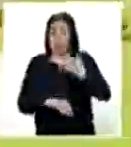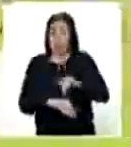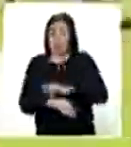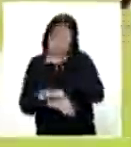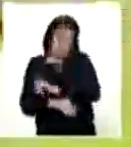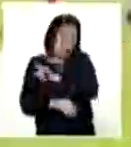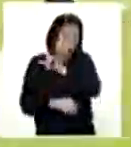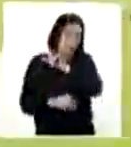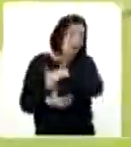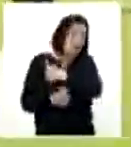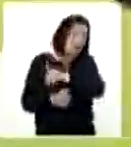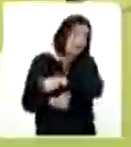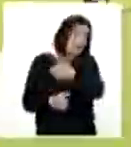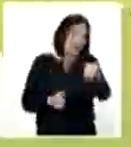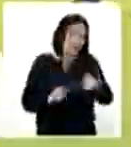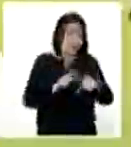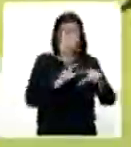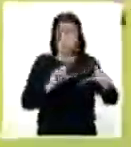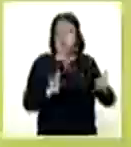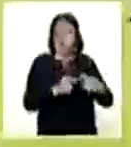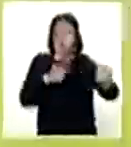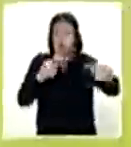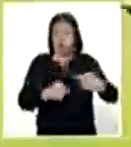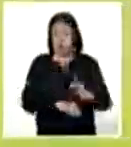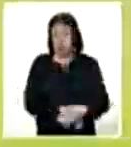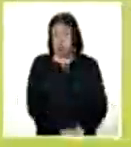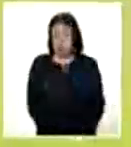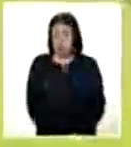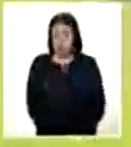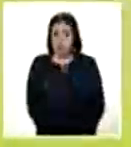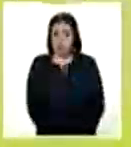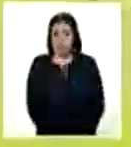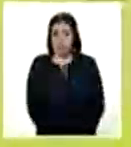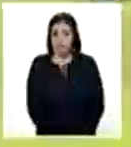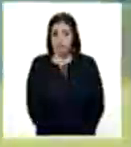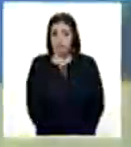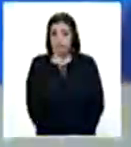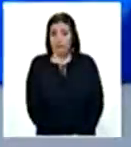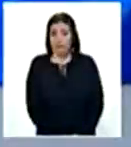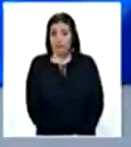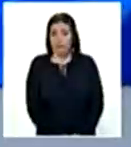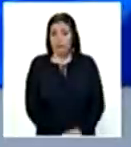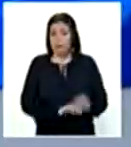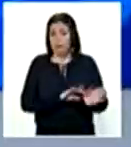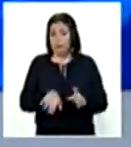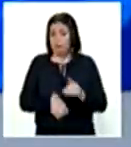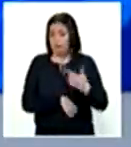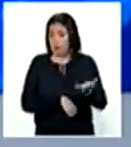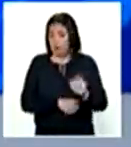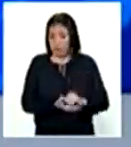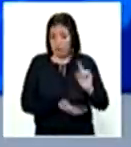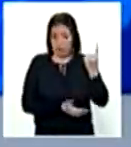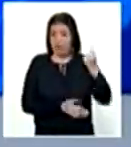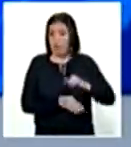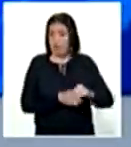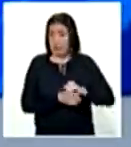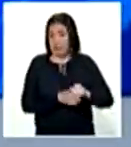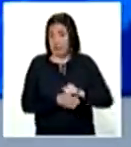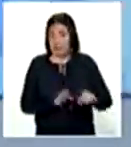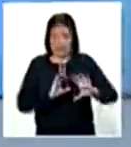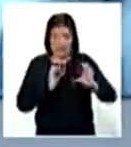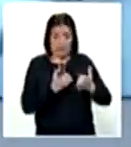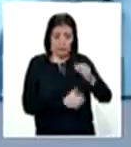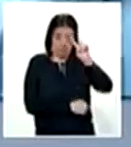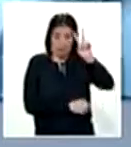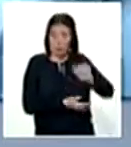enfrentar a los All Whites. Bueno, y tras el primer entrenamiento, nuestros seleccionados mostraron